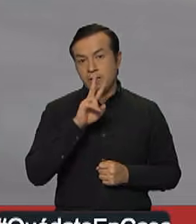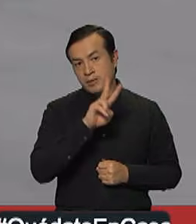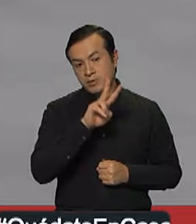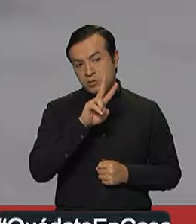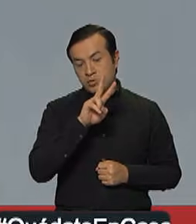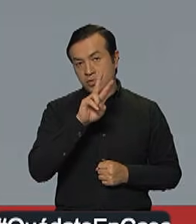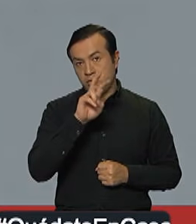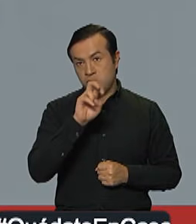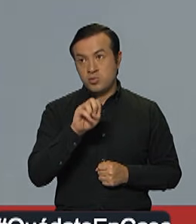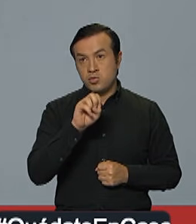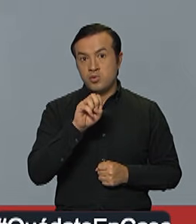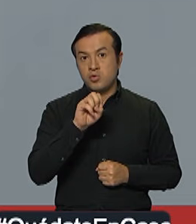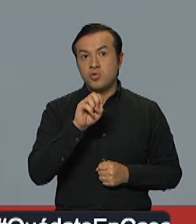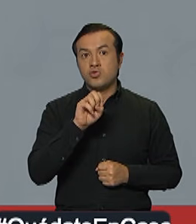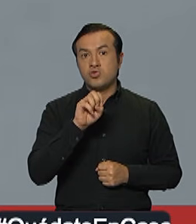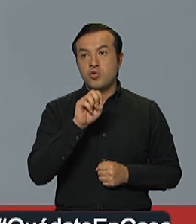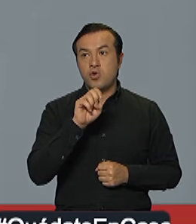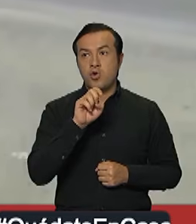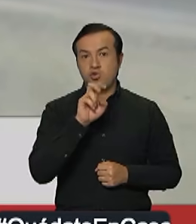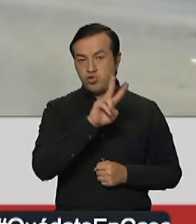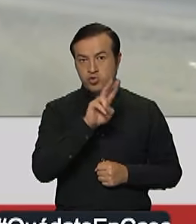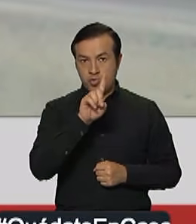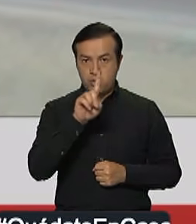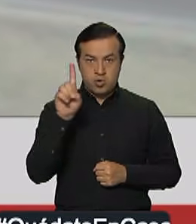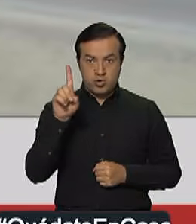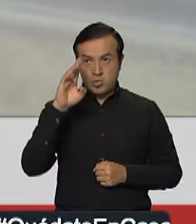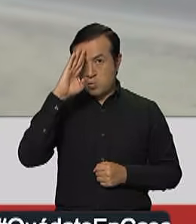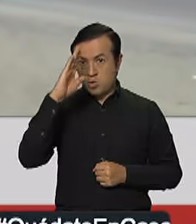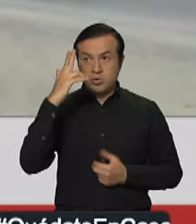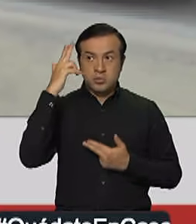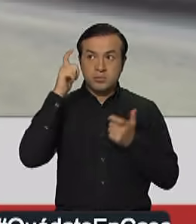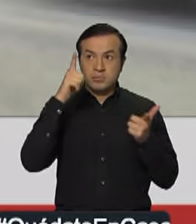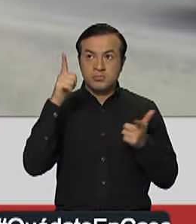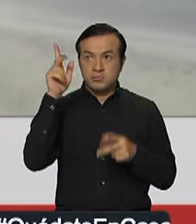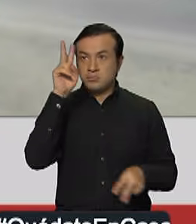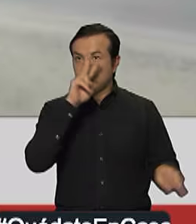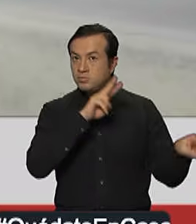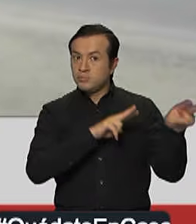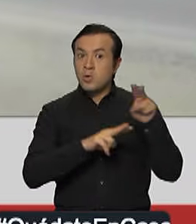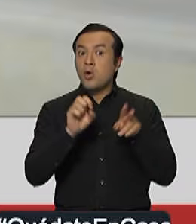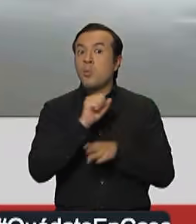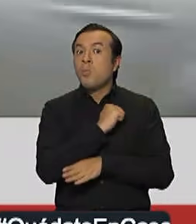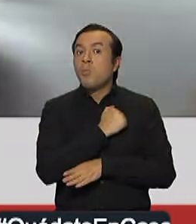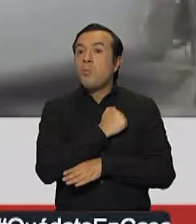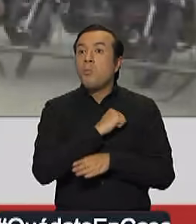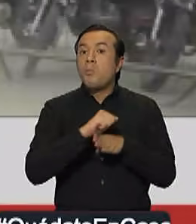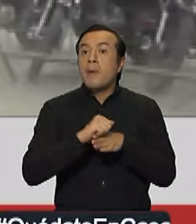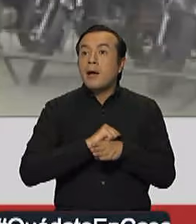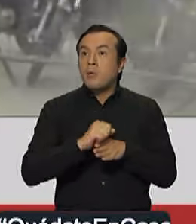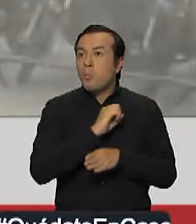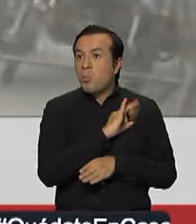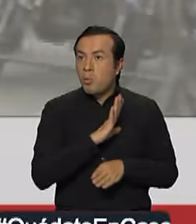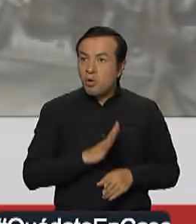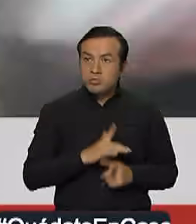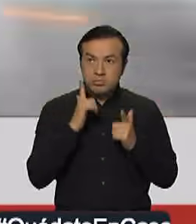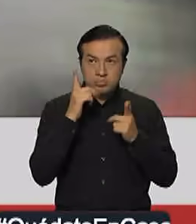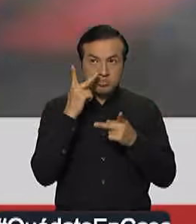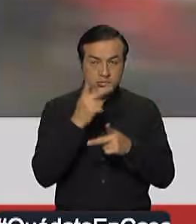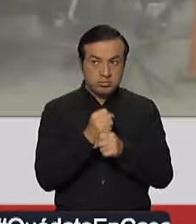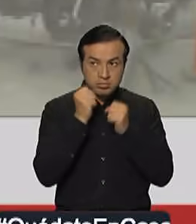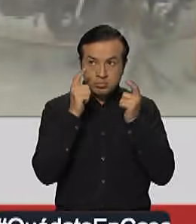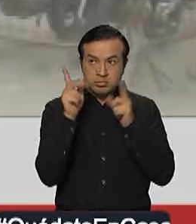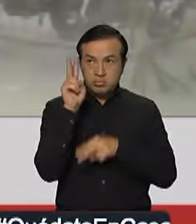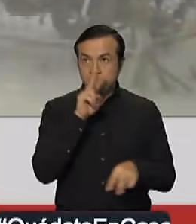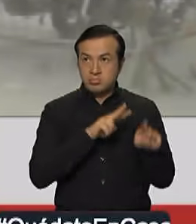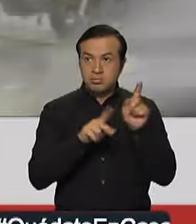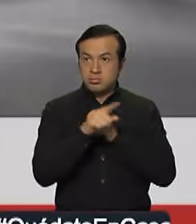211 efectivos militares, policiales y de tránsito participaron de la jornada preventiva que busca precautelar la seguridad